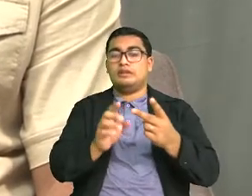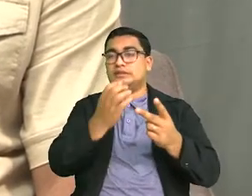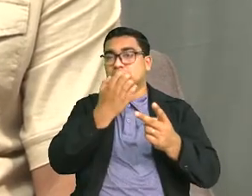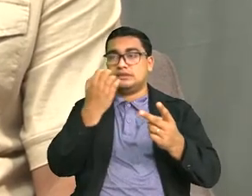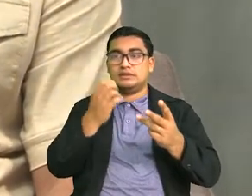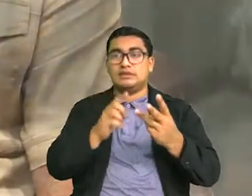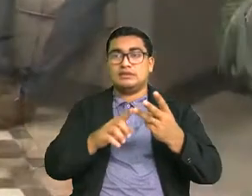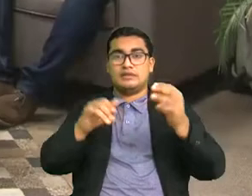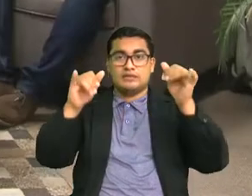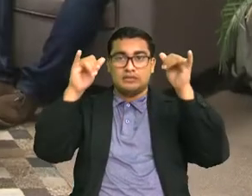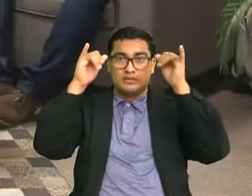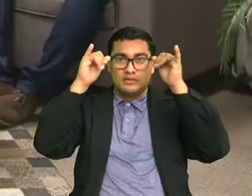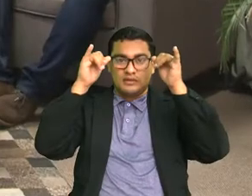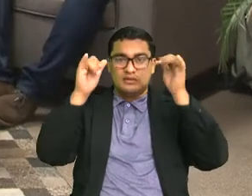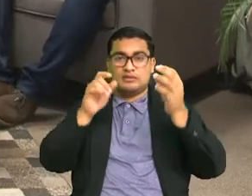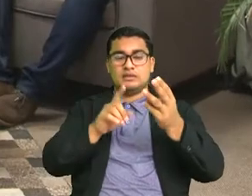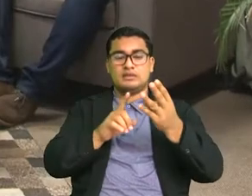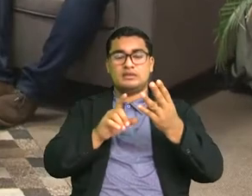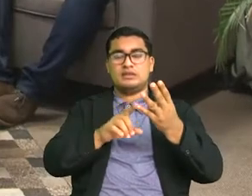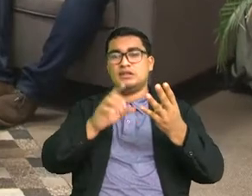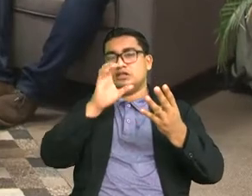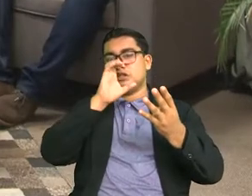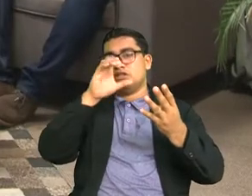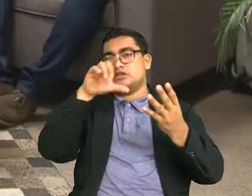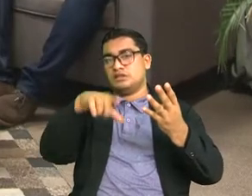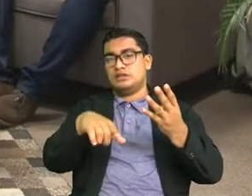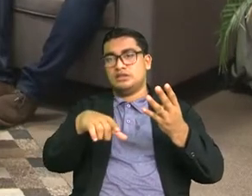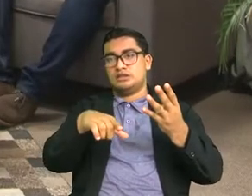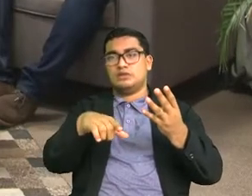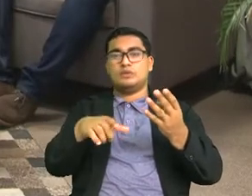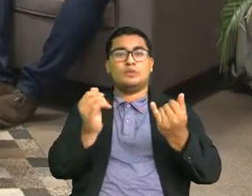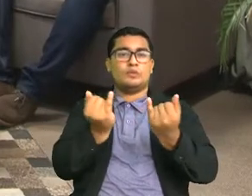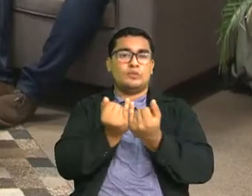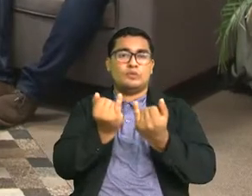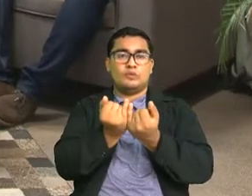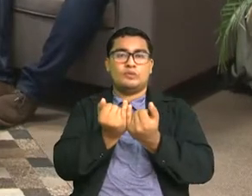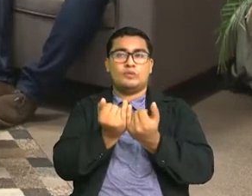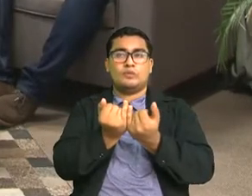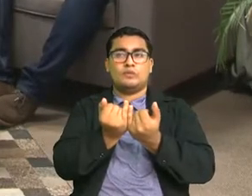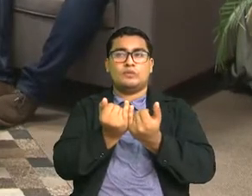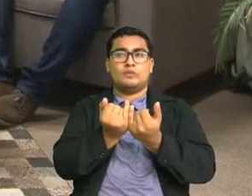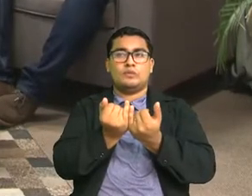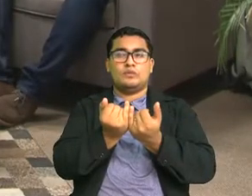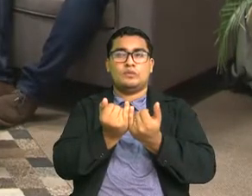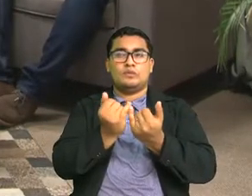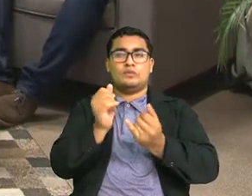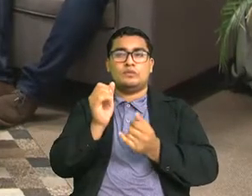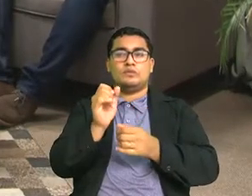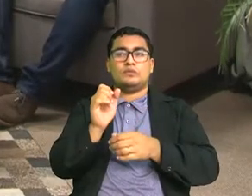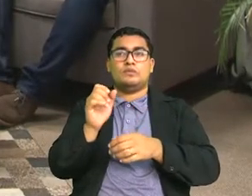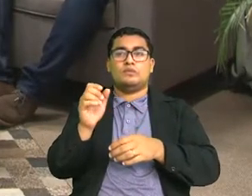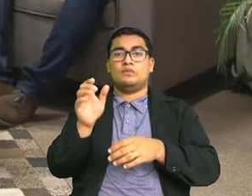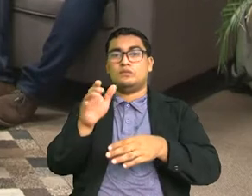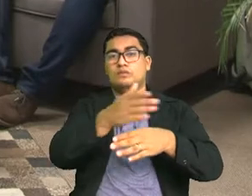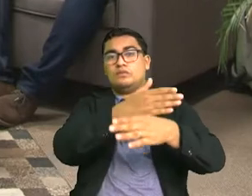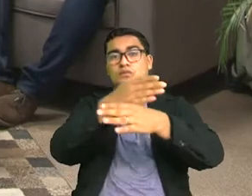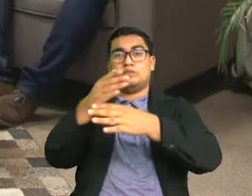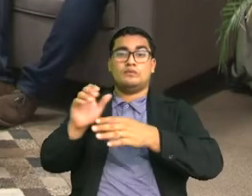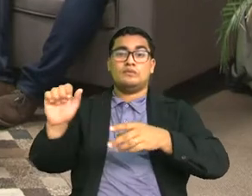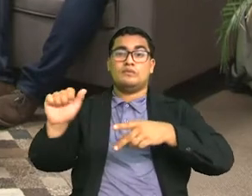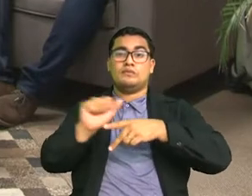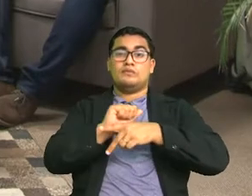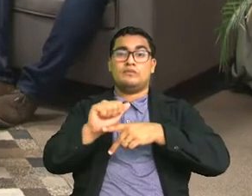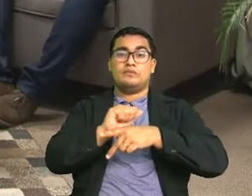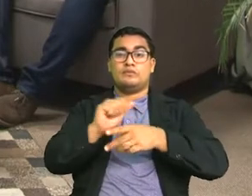bovina y ganadería porcina e igualmente pues estamos desde el sistema de producción trasladando todas estas prácticas y tecnologías